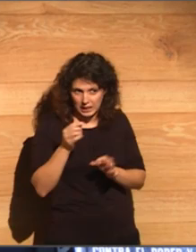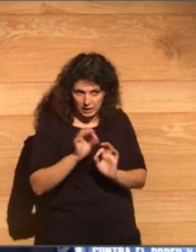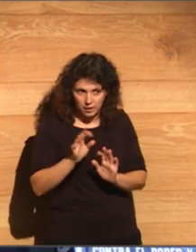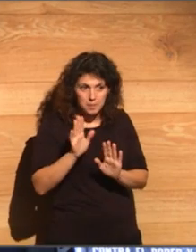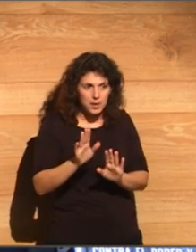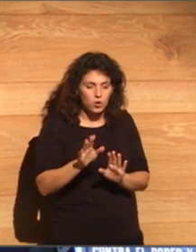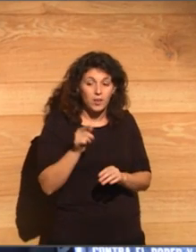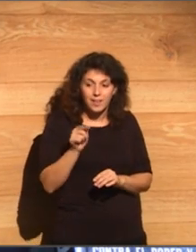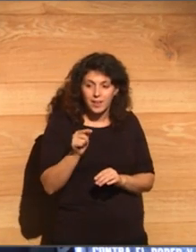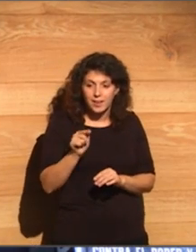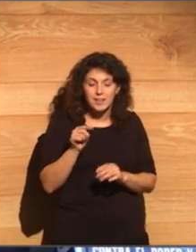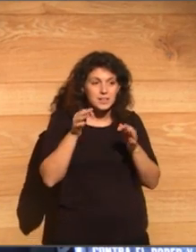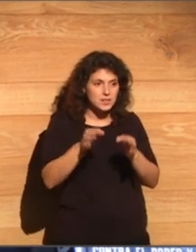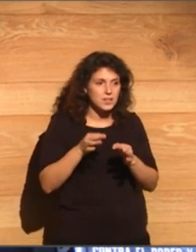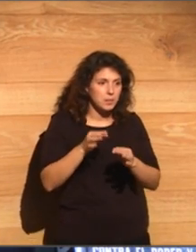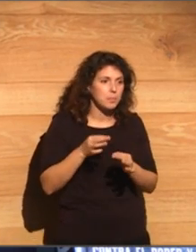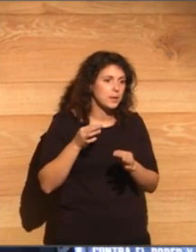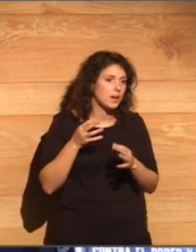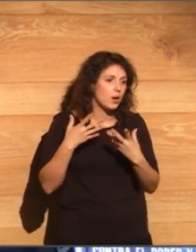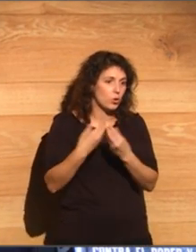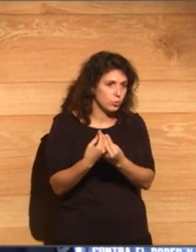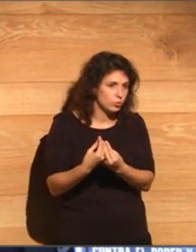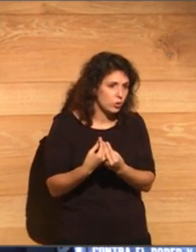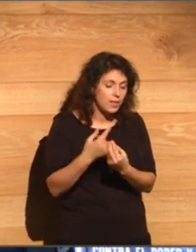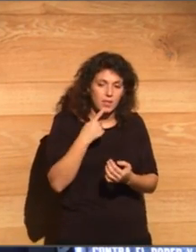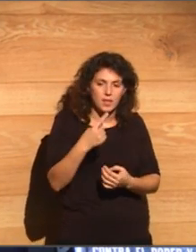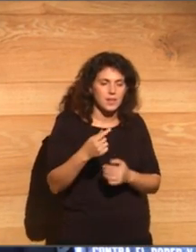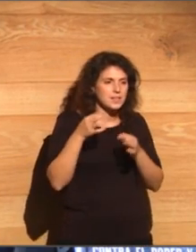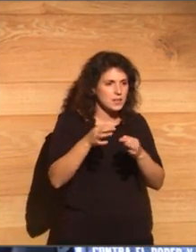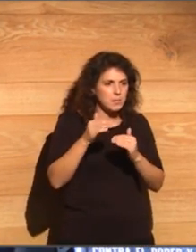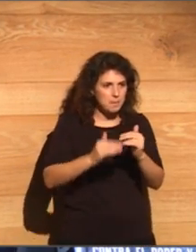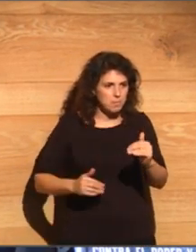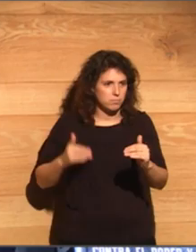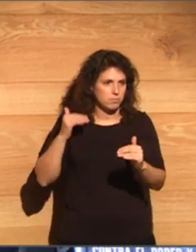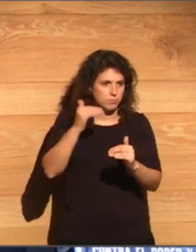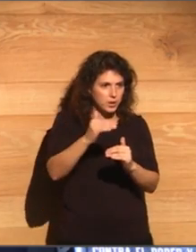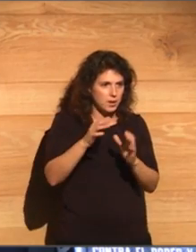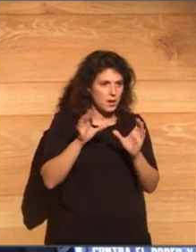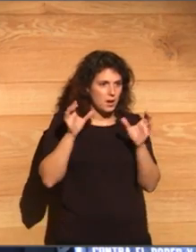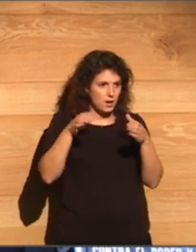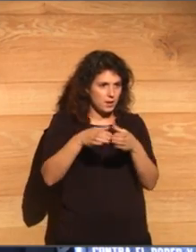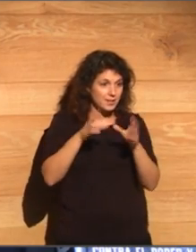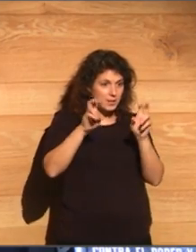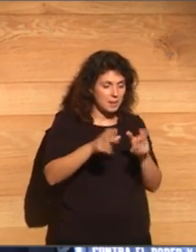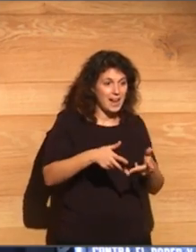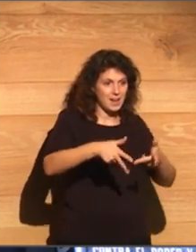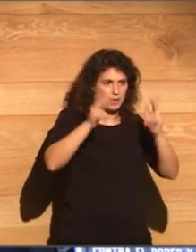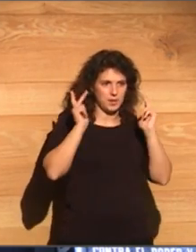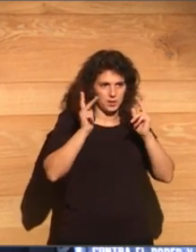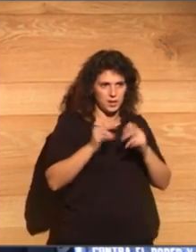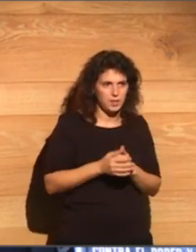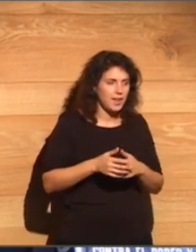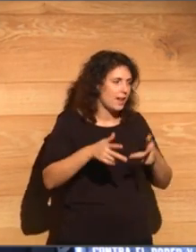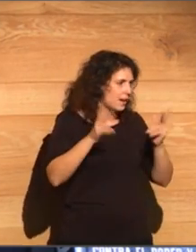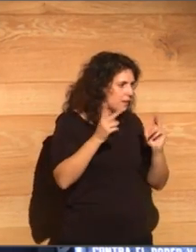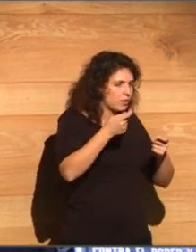presumiendo de que él también corrió delante de los grises, y dice que él está por encima, que su partido está más por la libertad que ninguno. Y habla de libre